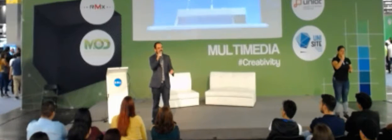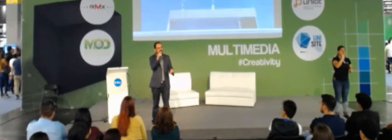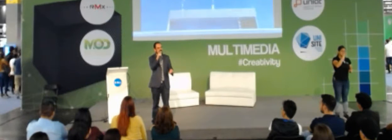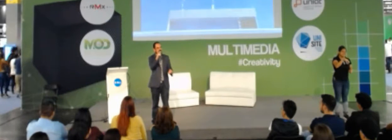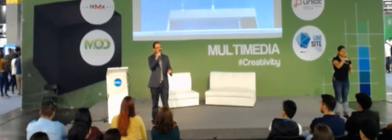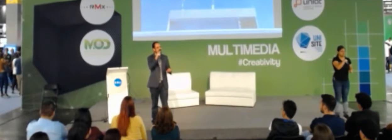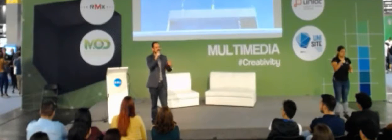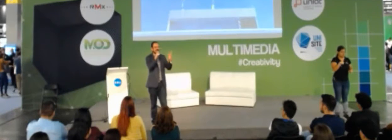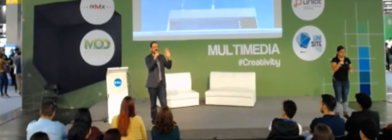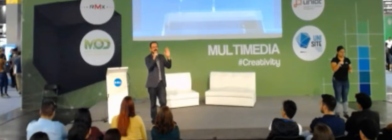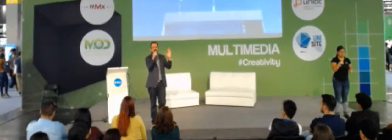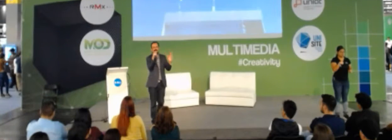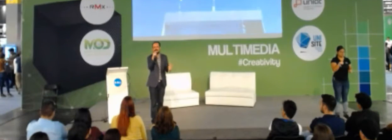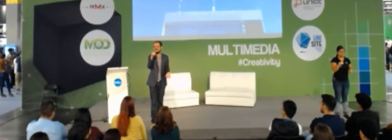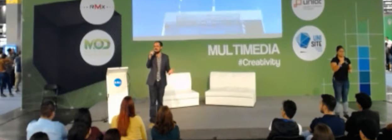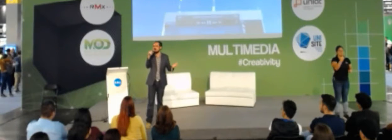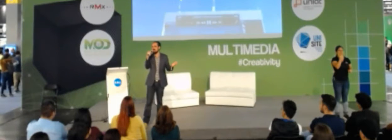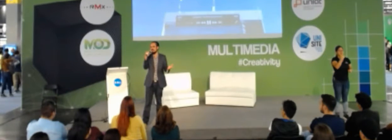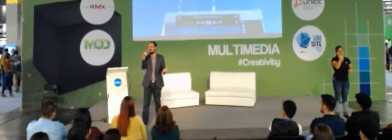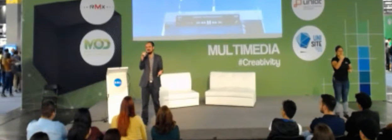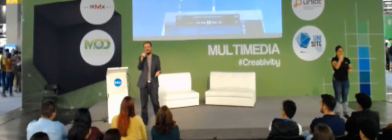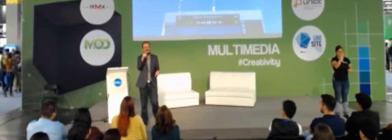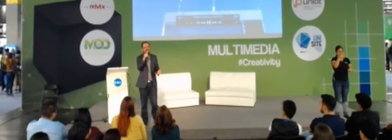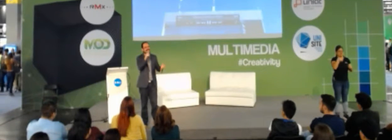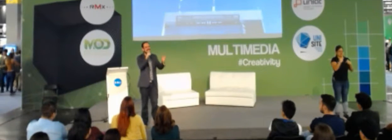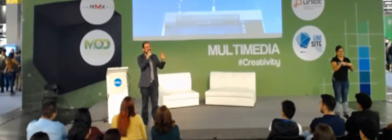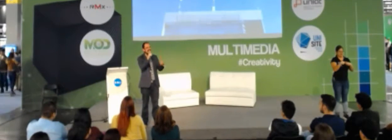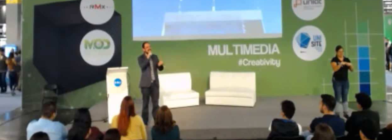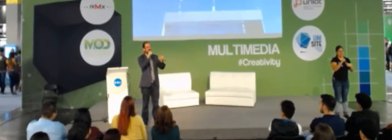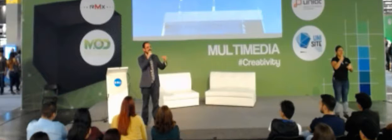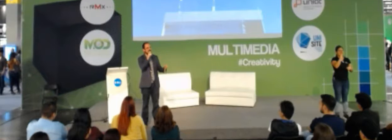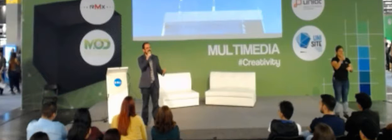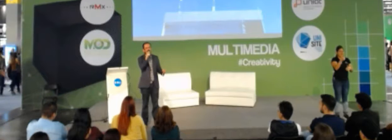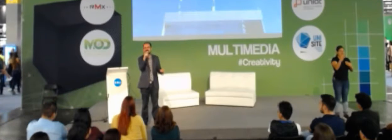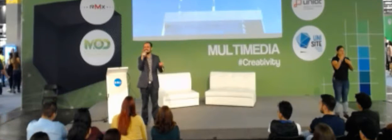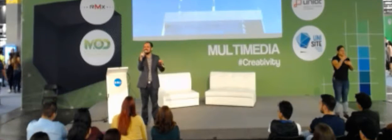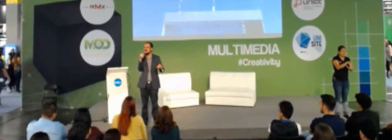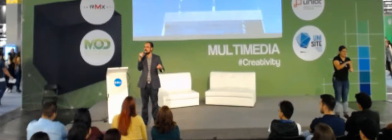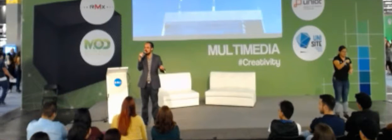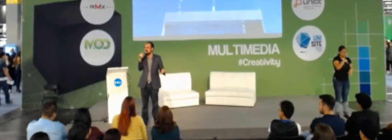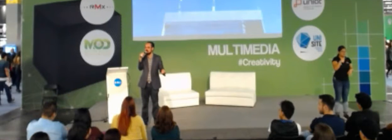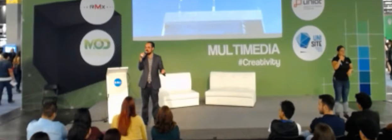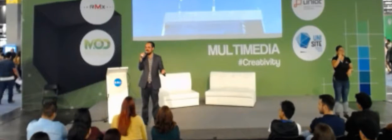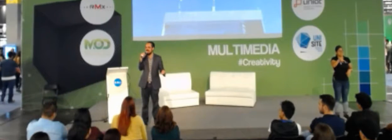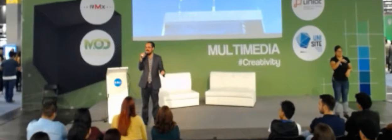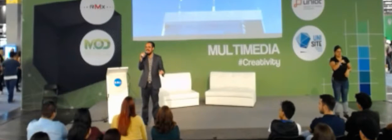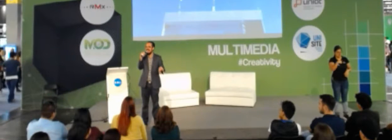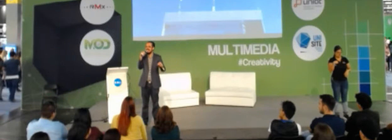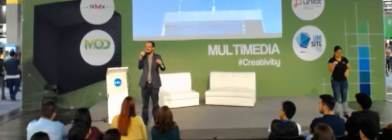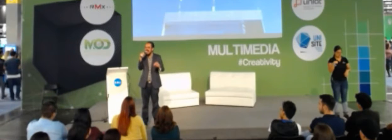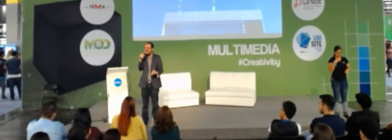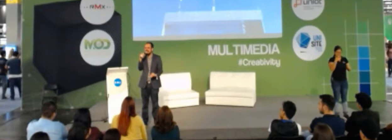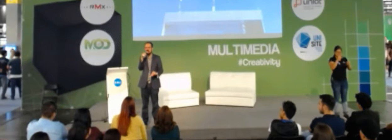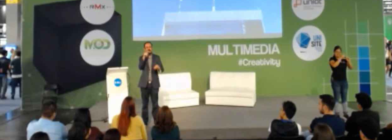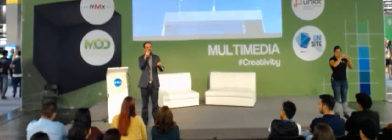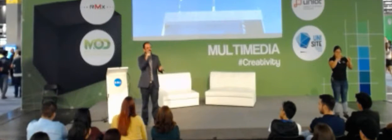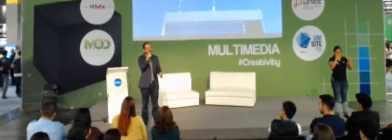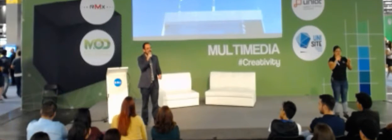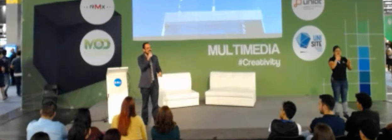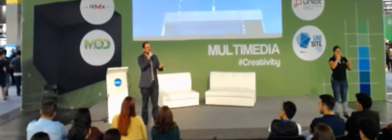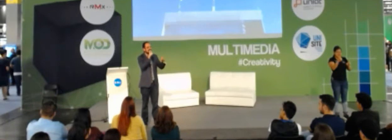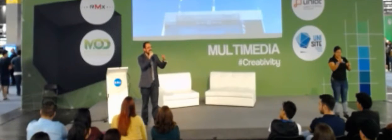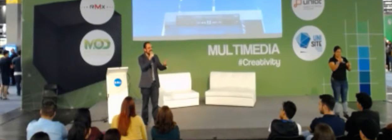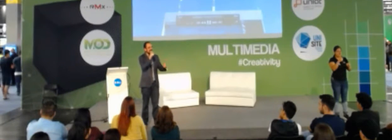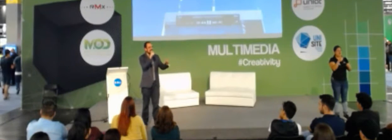nosotros, otra vez, perdón, estoy nervioso. Nada sobre nosotros, sin nosotros. Nada sobre